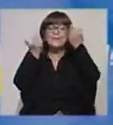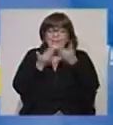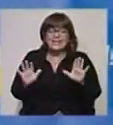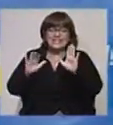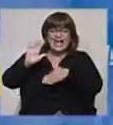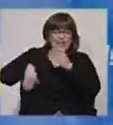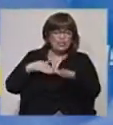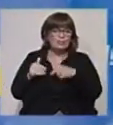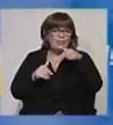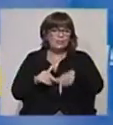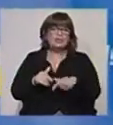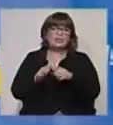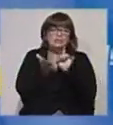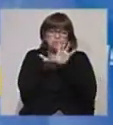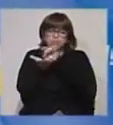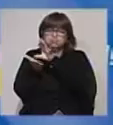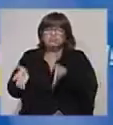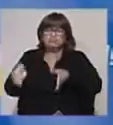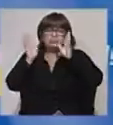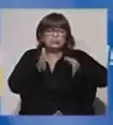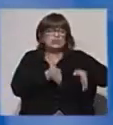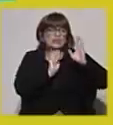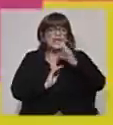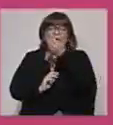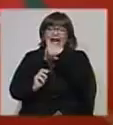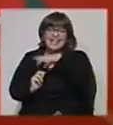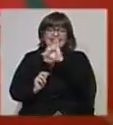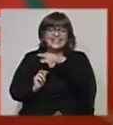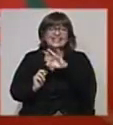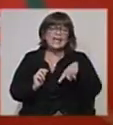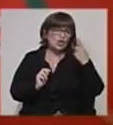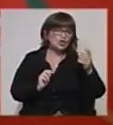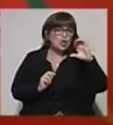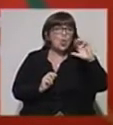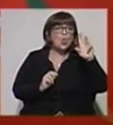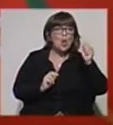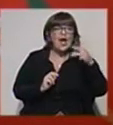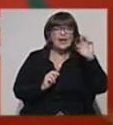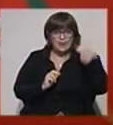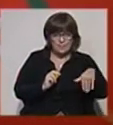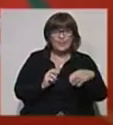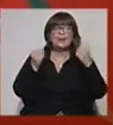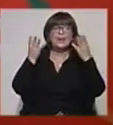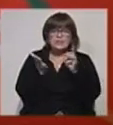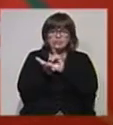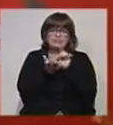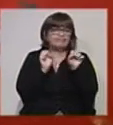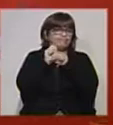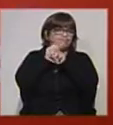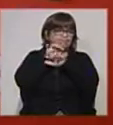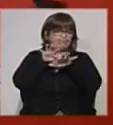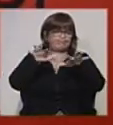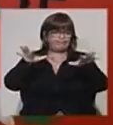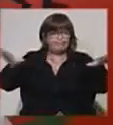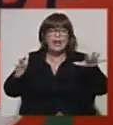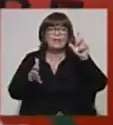desde los desalojos de Ancina y Cuareim, lo que pasó fue que el candombe se despedrigó por todos lados, entonces